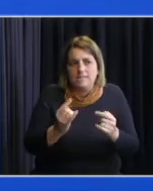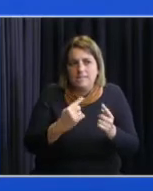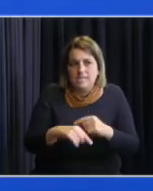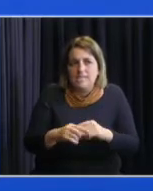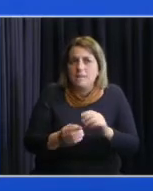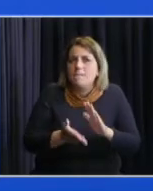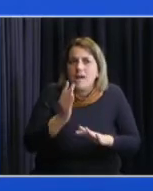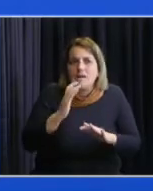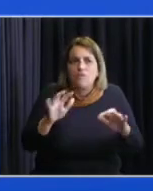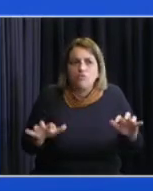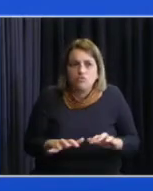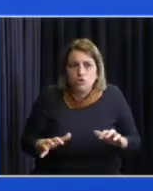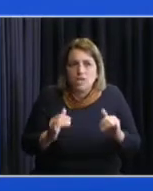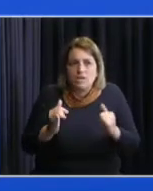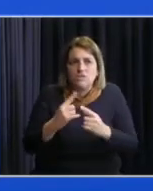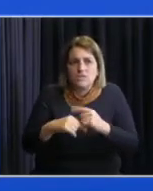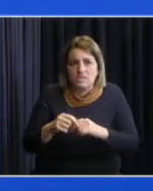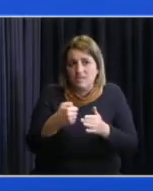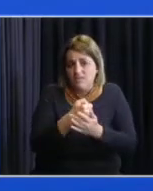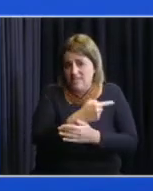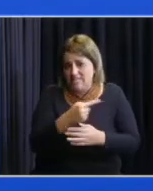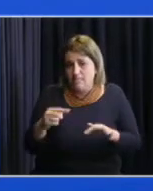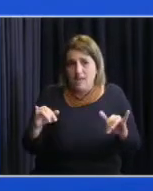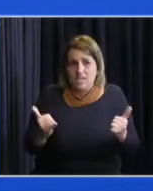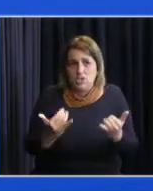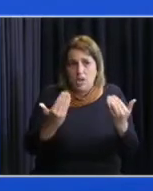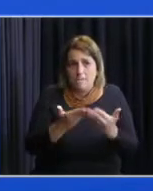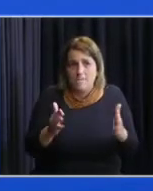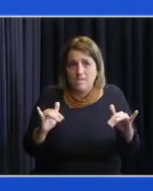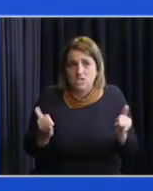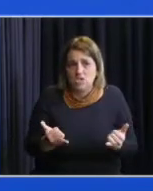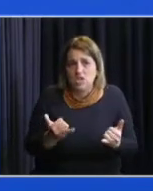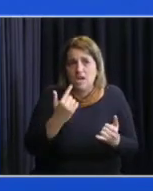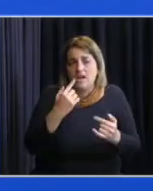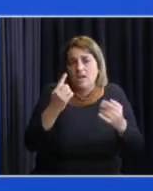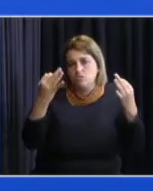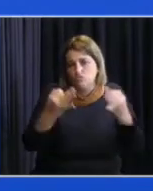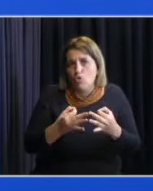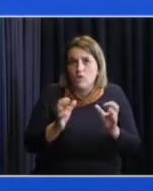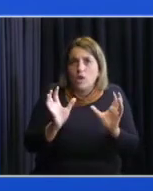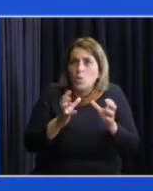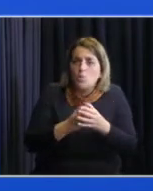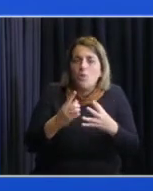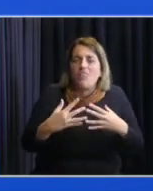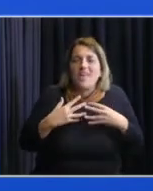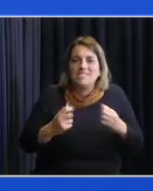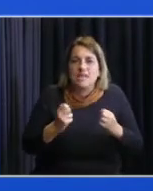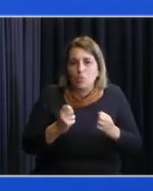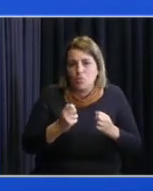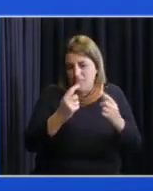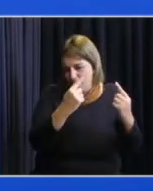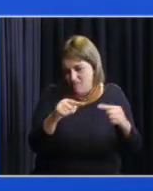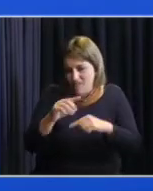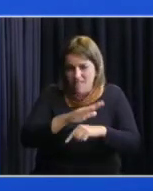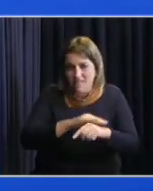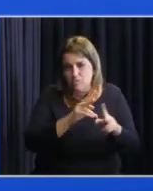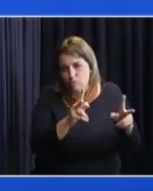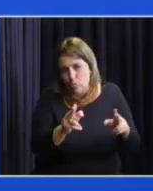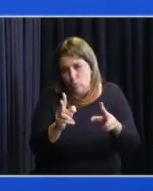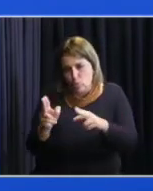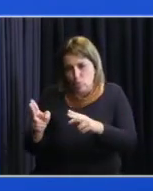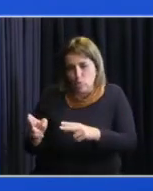entrada y salida de personal. Este fin de semana ya empieza con las entradas y salidas de los turnos del personal de salud. Si